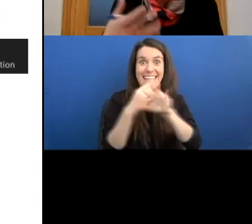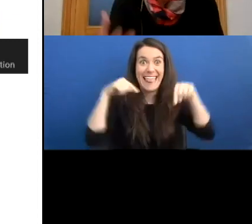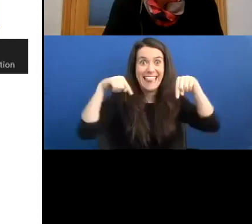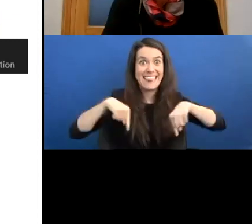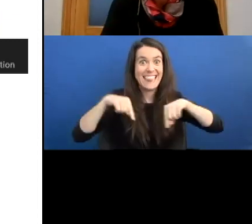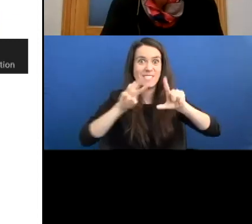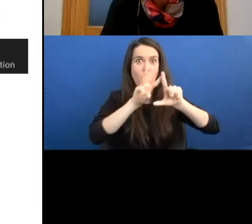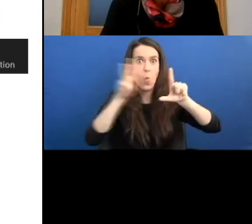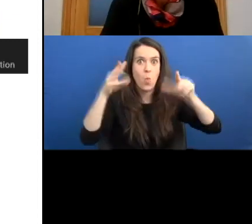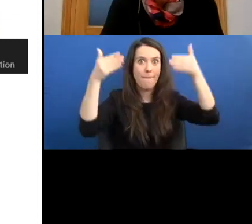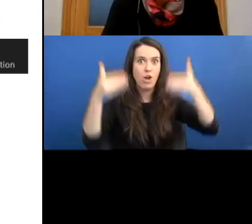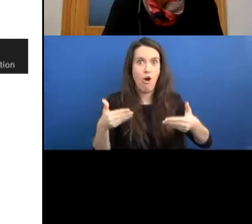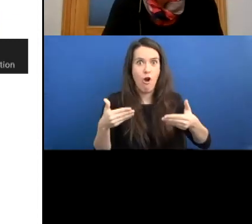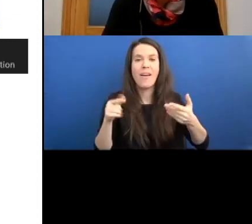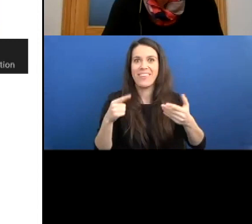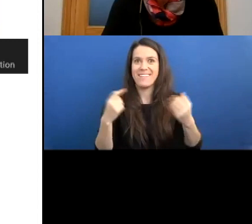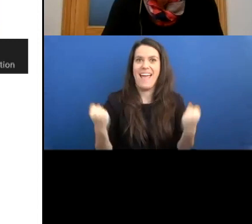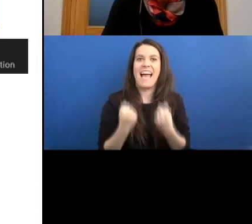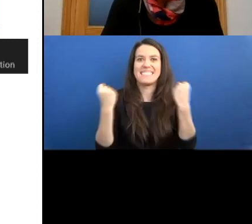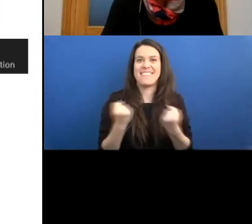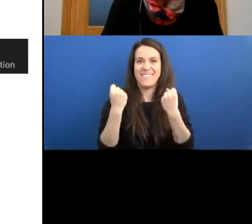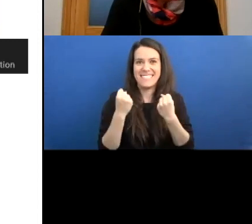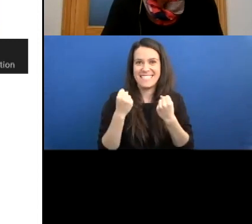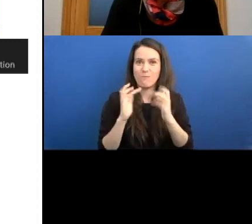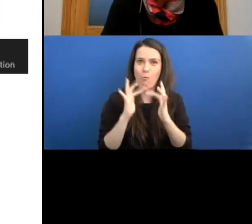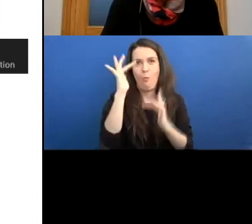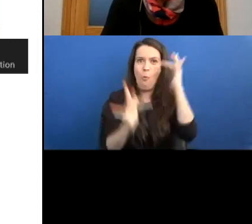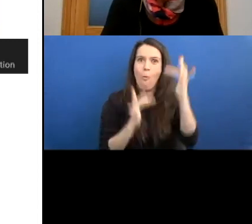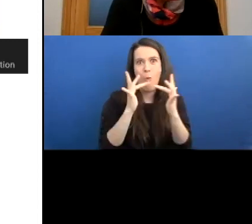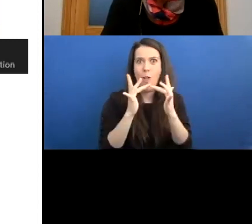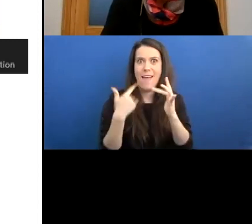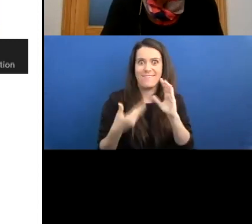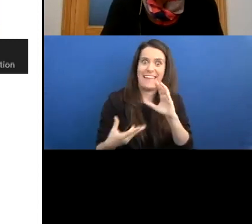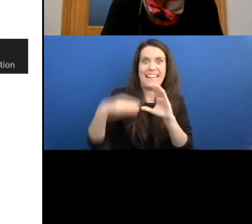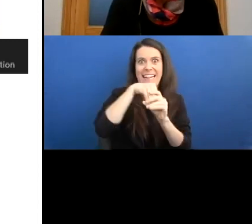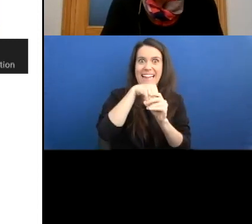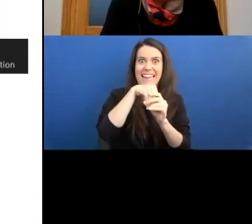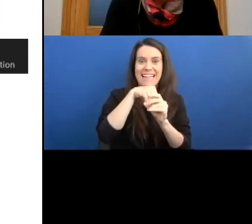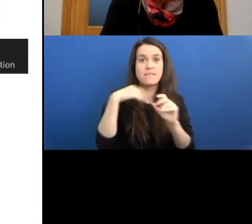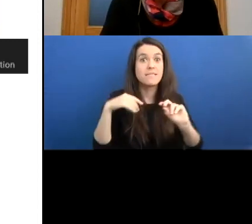Este webinario es parte de nuestras actividades en línea.